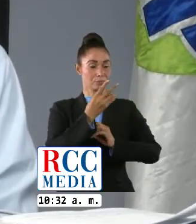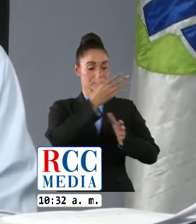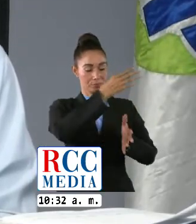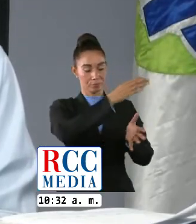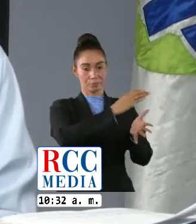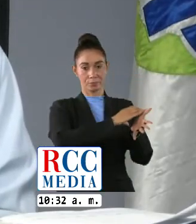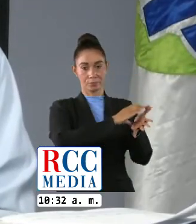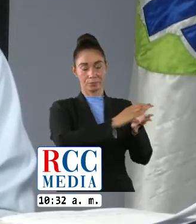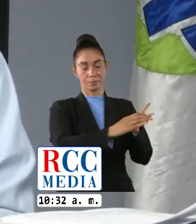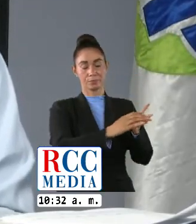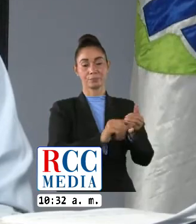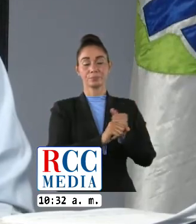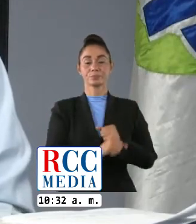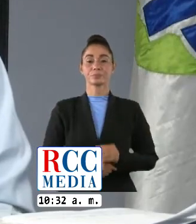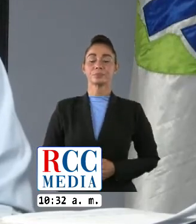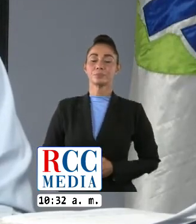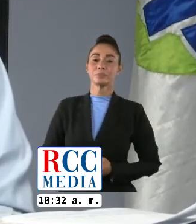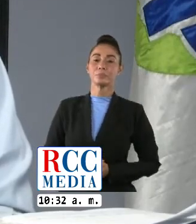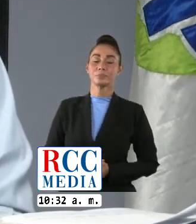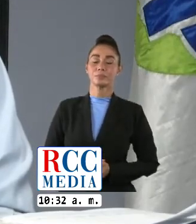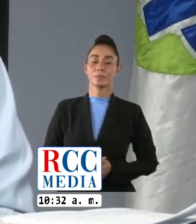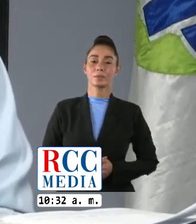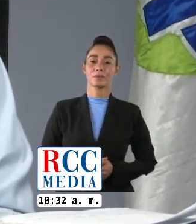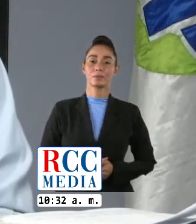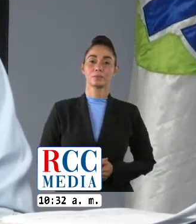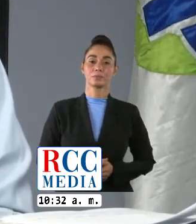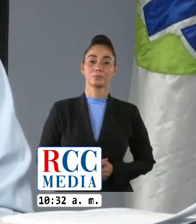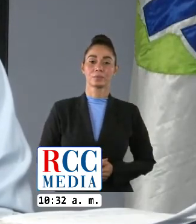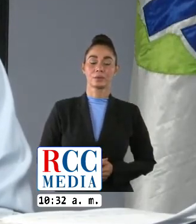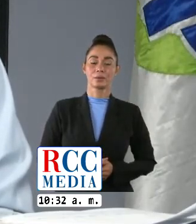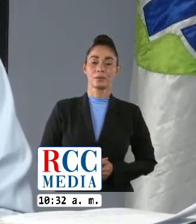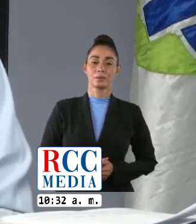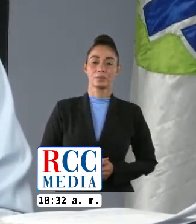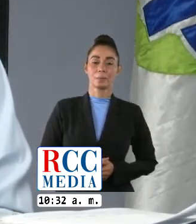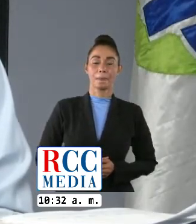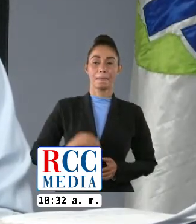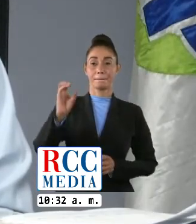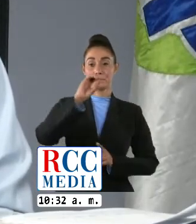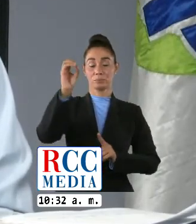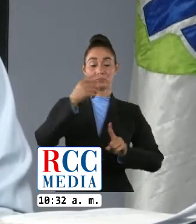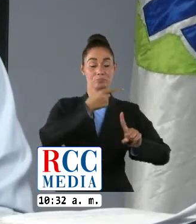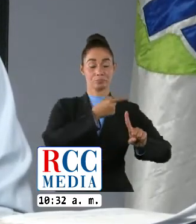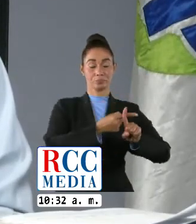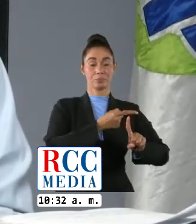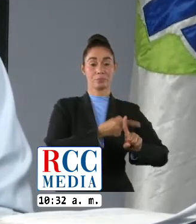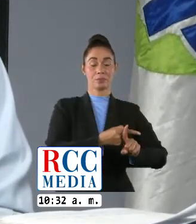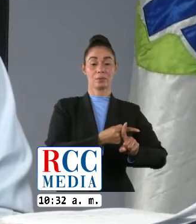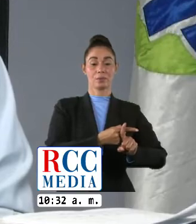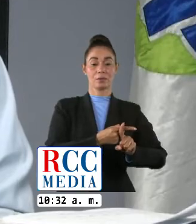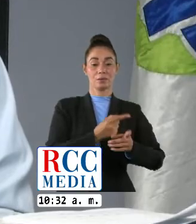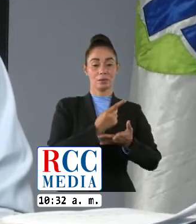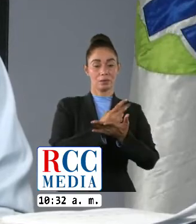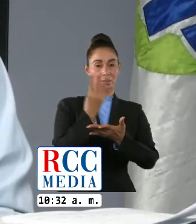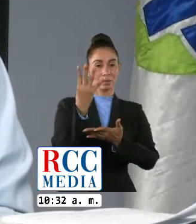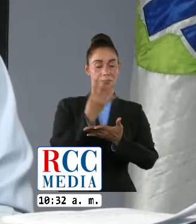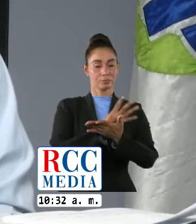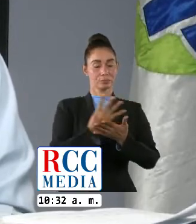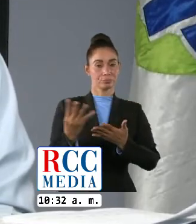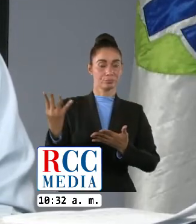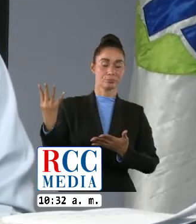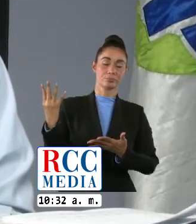este boletín. La tasa de positividad en las últimas 4